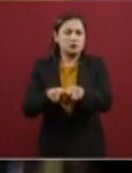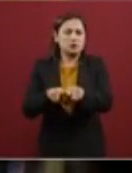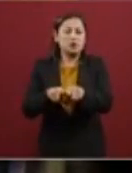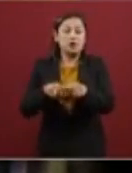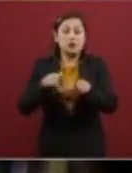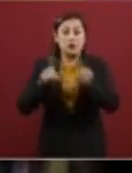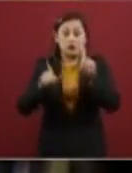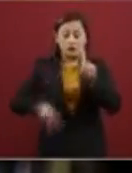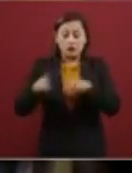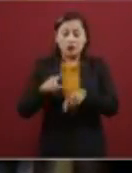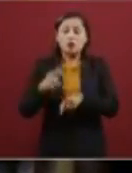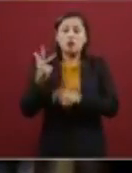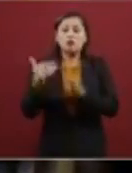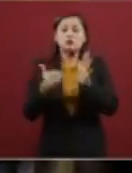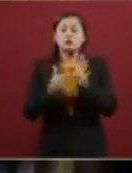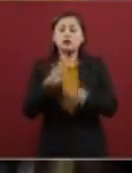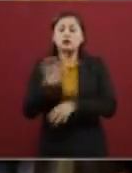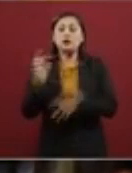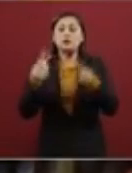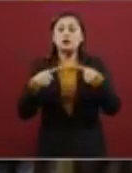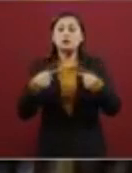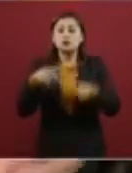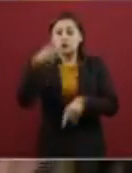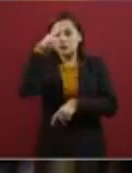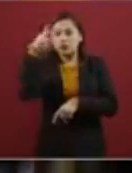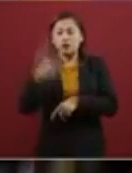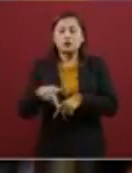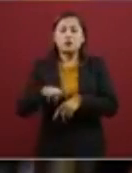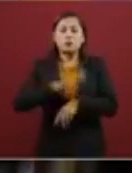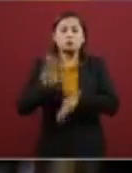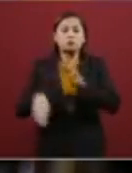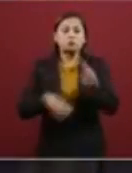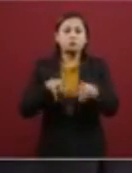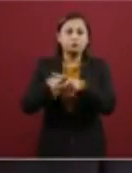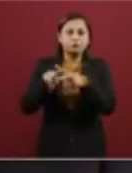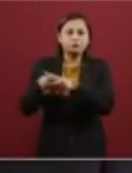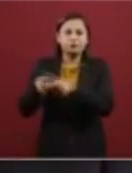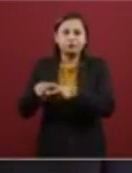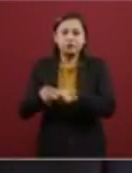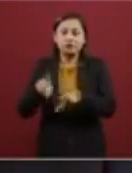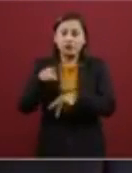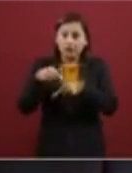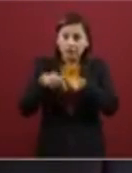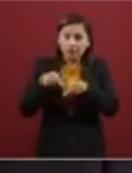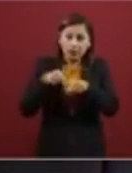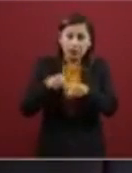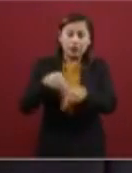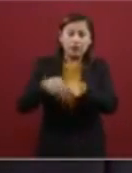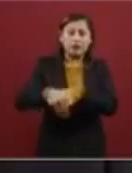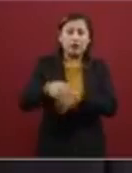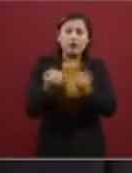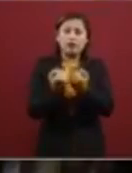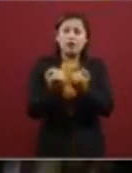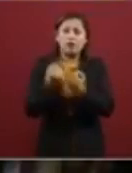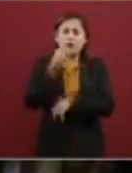a 8,524 mexicanos. Si continúan las cifras igual, el 2019 va a ser el año más sangriento y violento